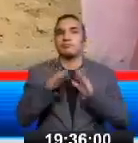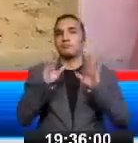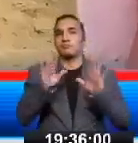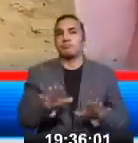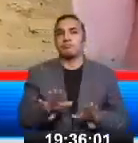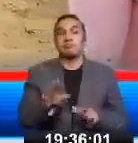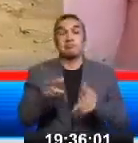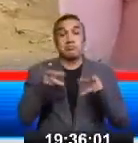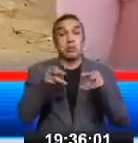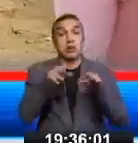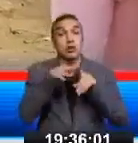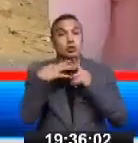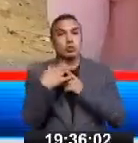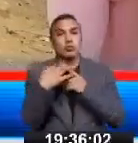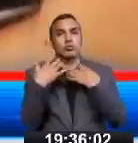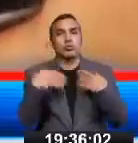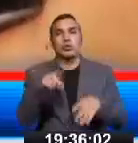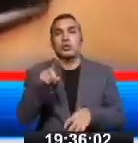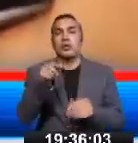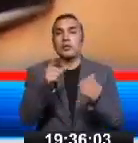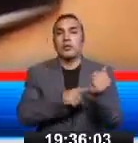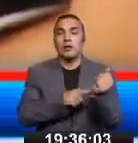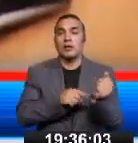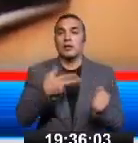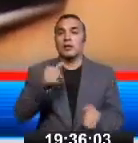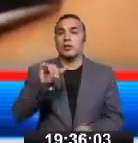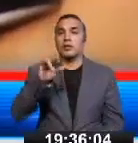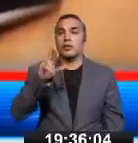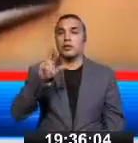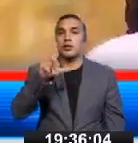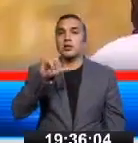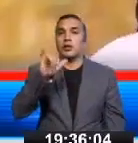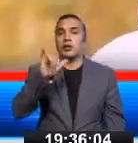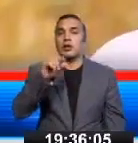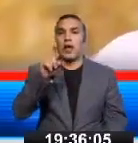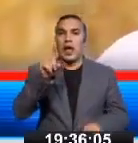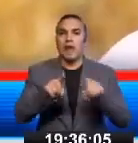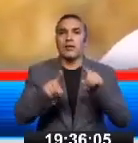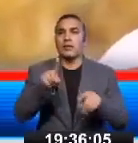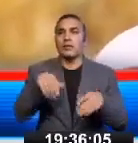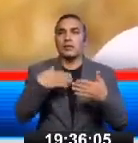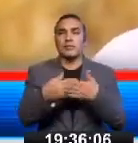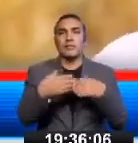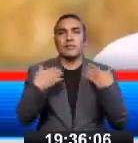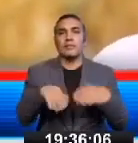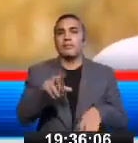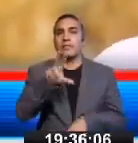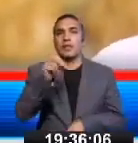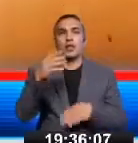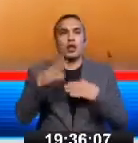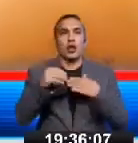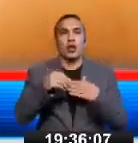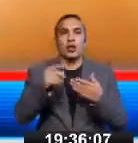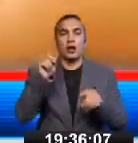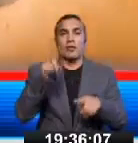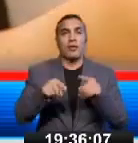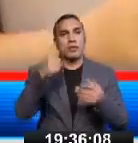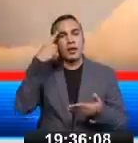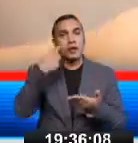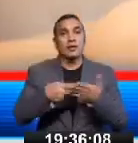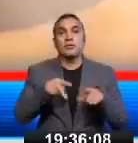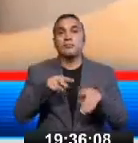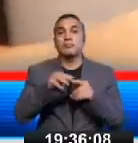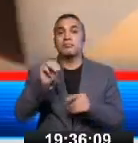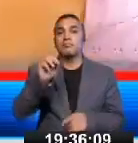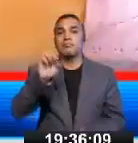la misma situación la vive su hermana ayer ley aunque de vez en cuando invierte un promedio de 30 dólares para activar